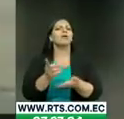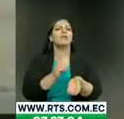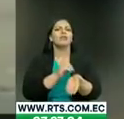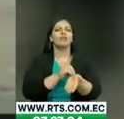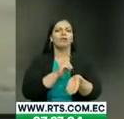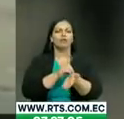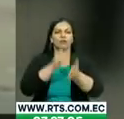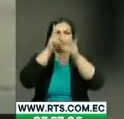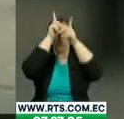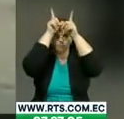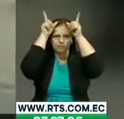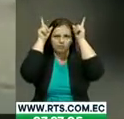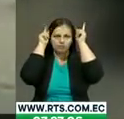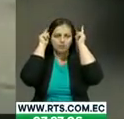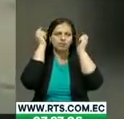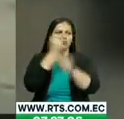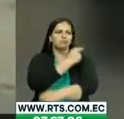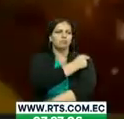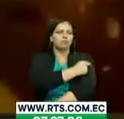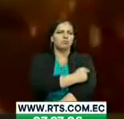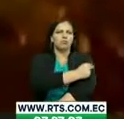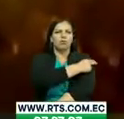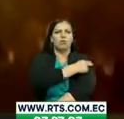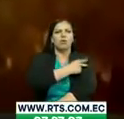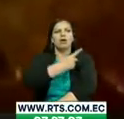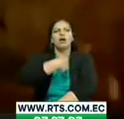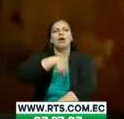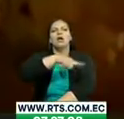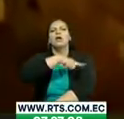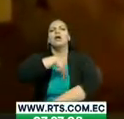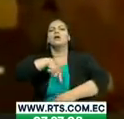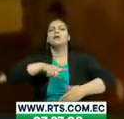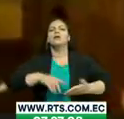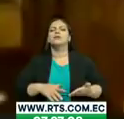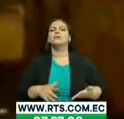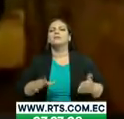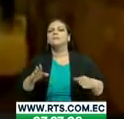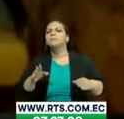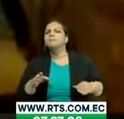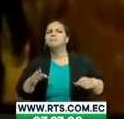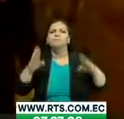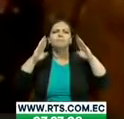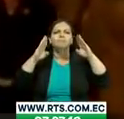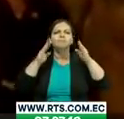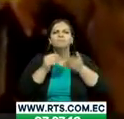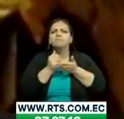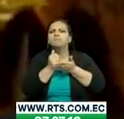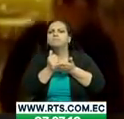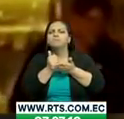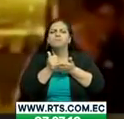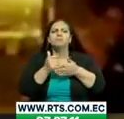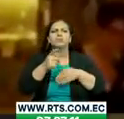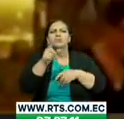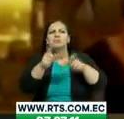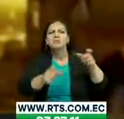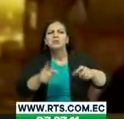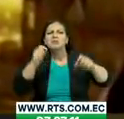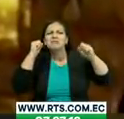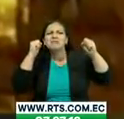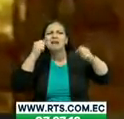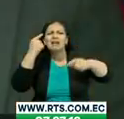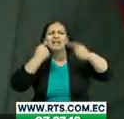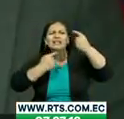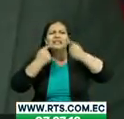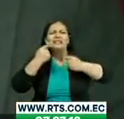de profesionales de la salud, paramédicos, médicos, enfermeras, psicólogas y otros que se organizaron para poder atender a quien estaba